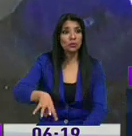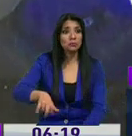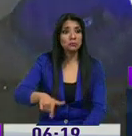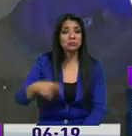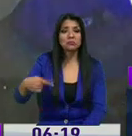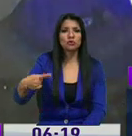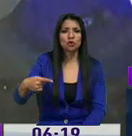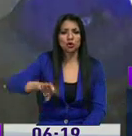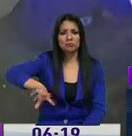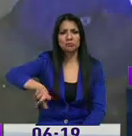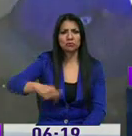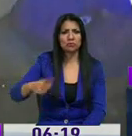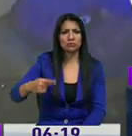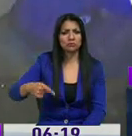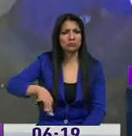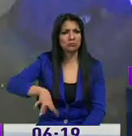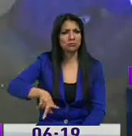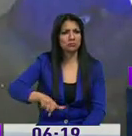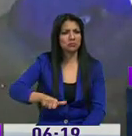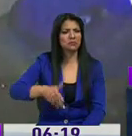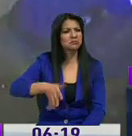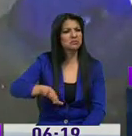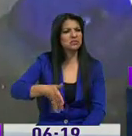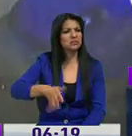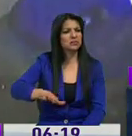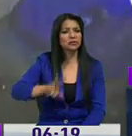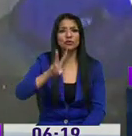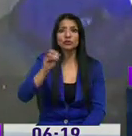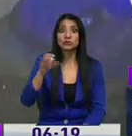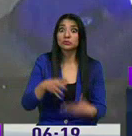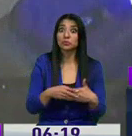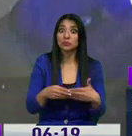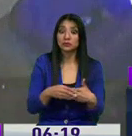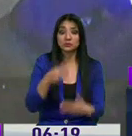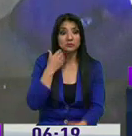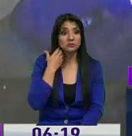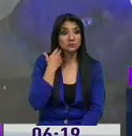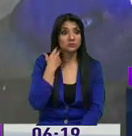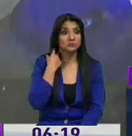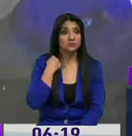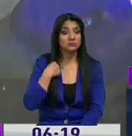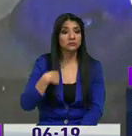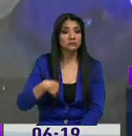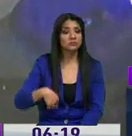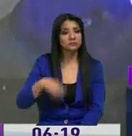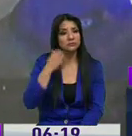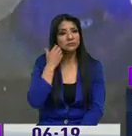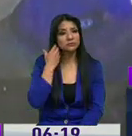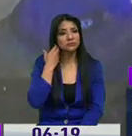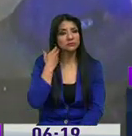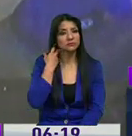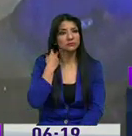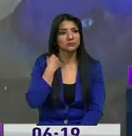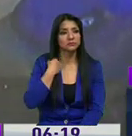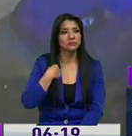estos equipos de confección valorado en aproximadamente 200 dólares y